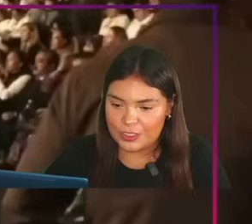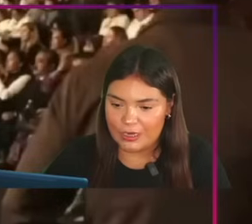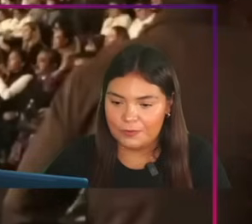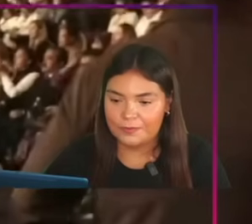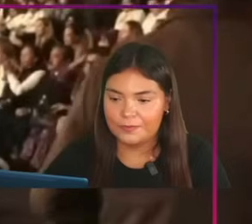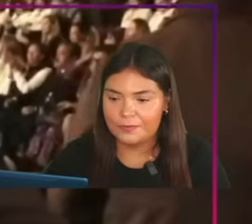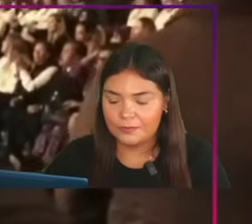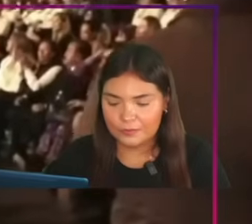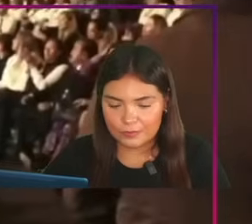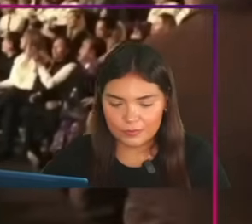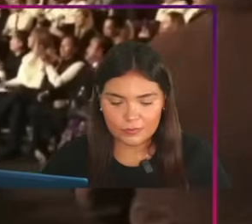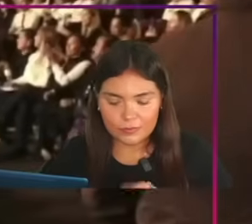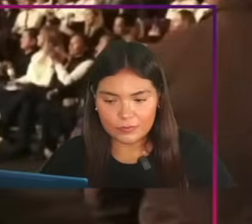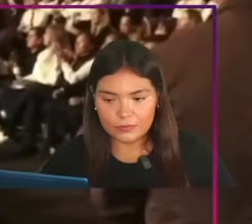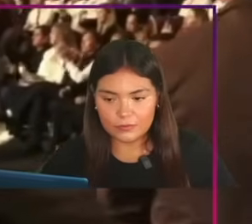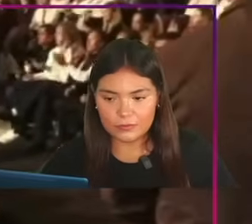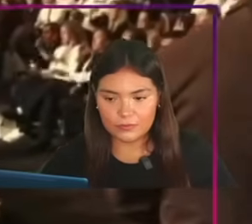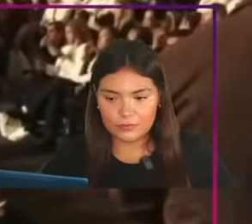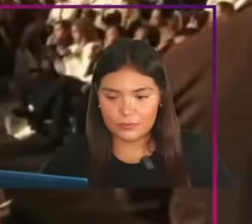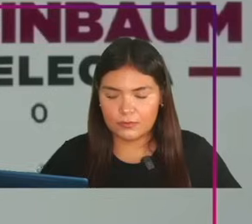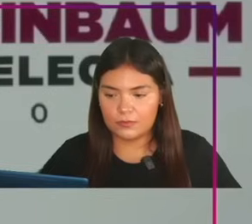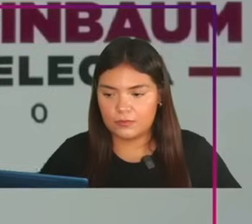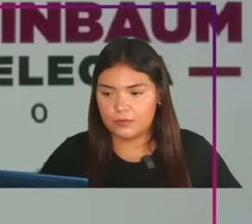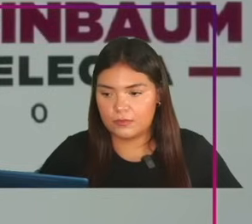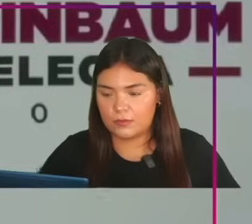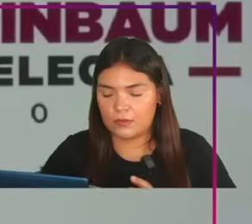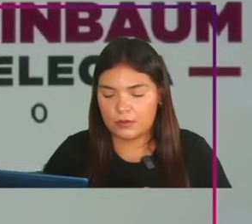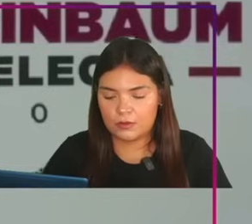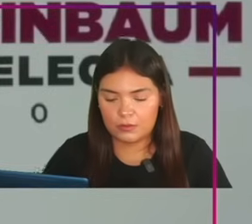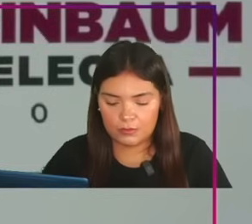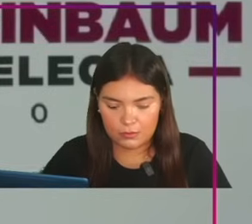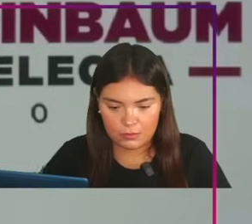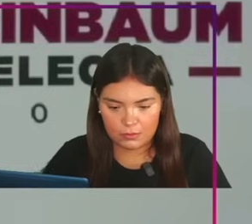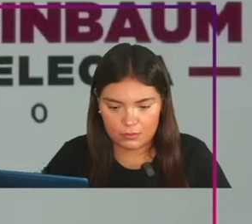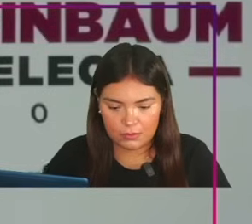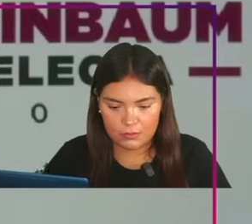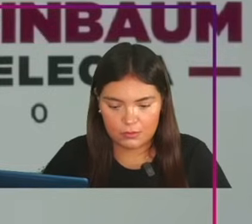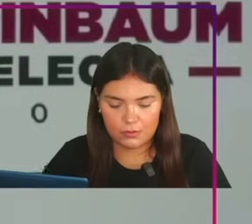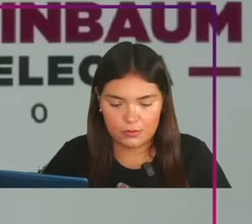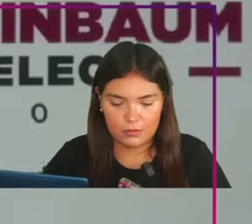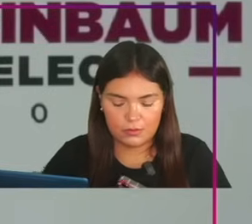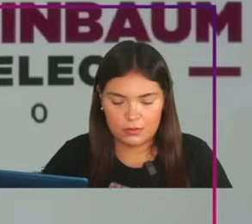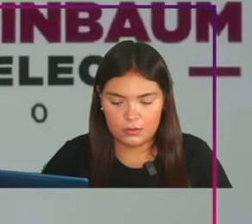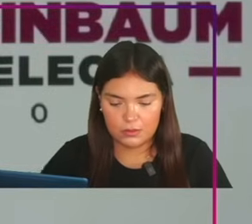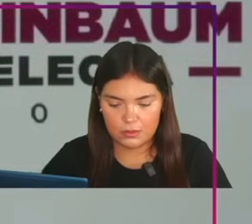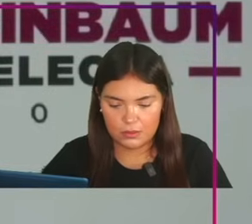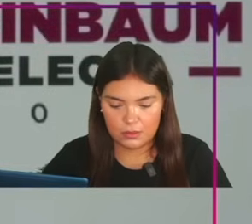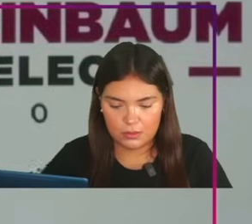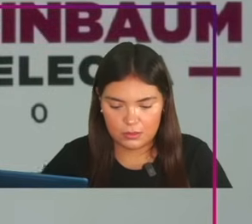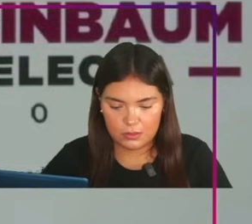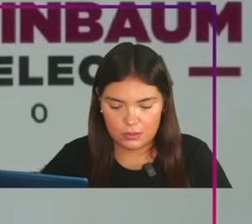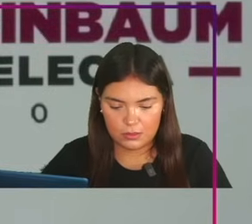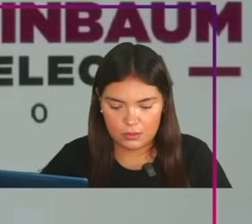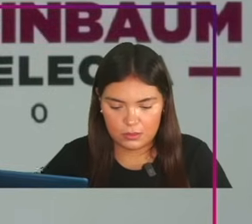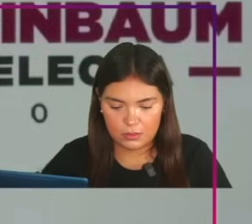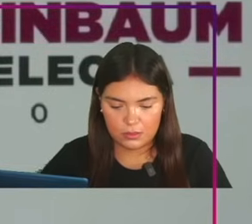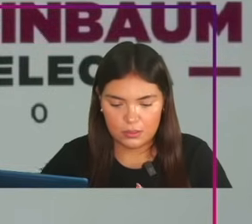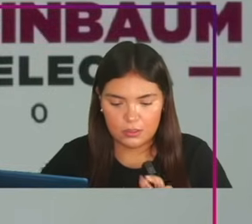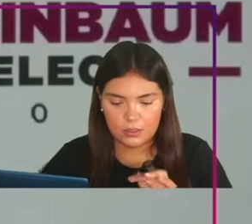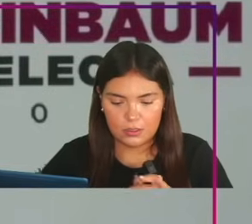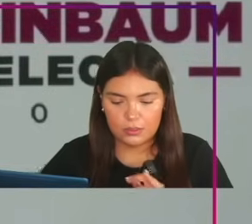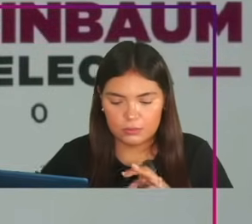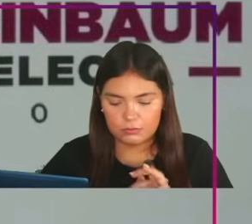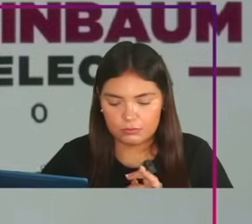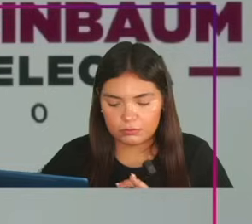a escucharlo nuestros adversarios se molestan cuando hablo de Andrés Manuel López